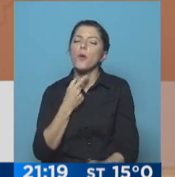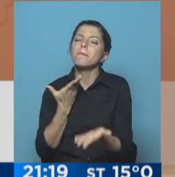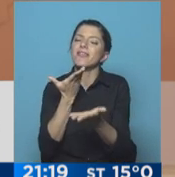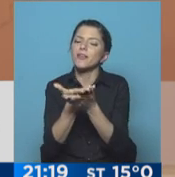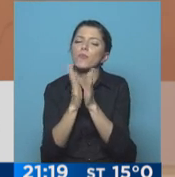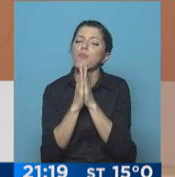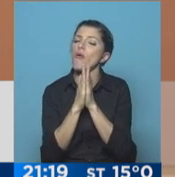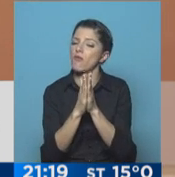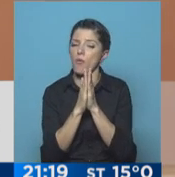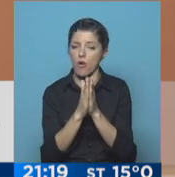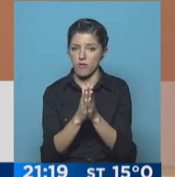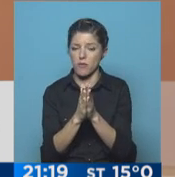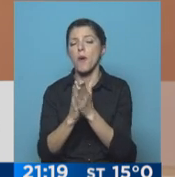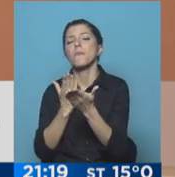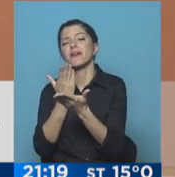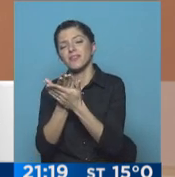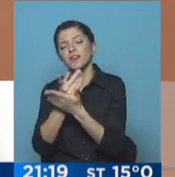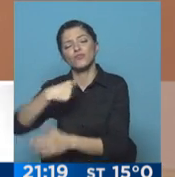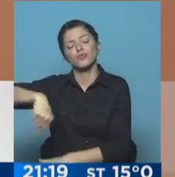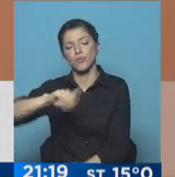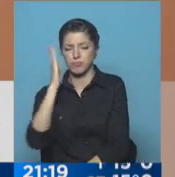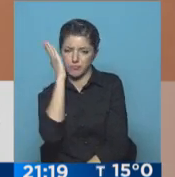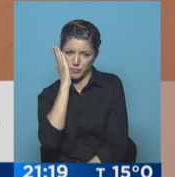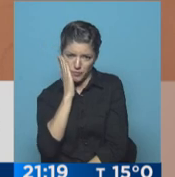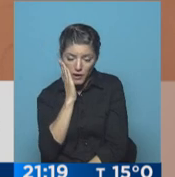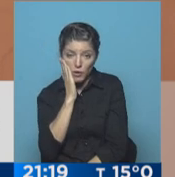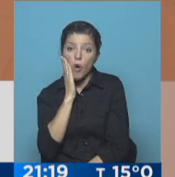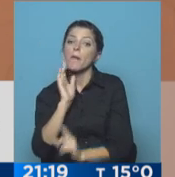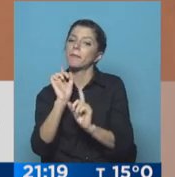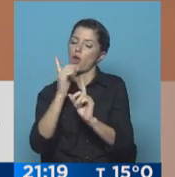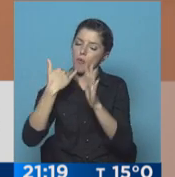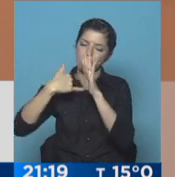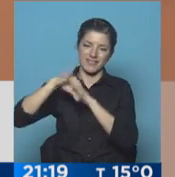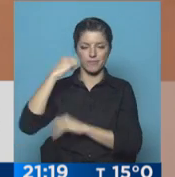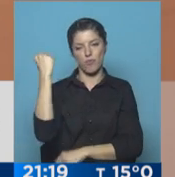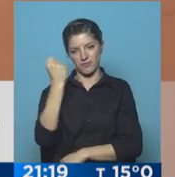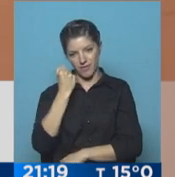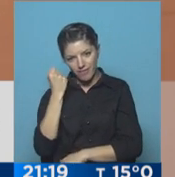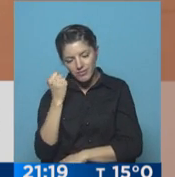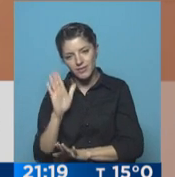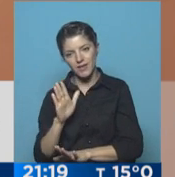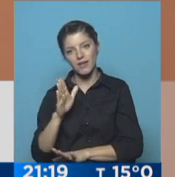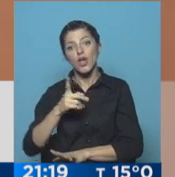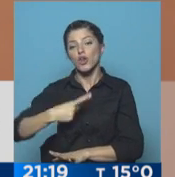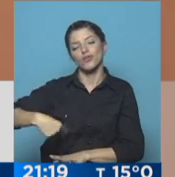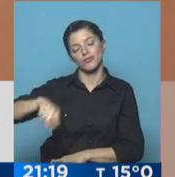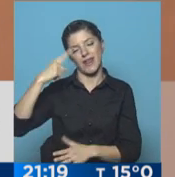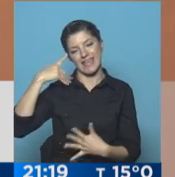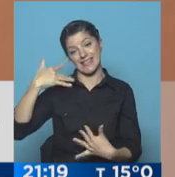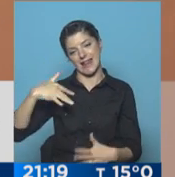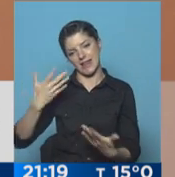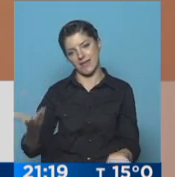por favor, que seamos generosos, pero por sobre todas las cosas, muchachos, seamos